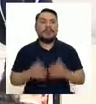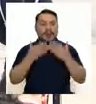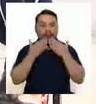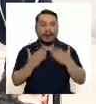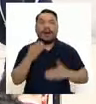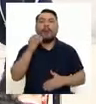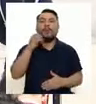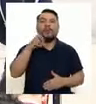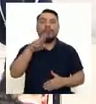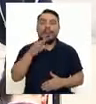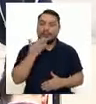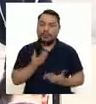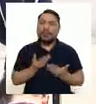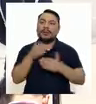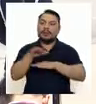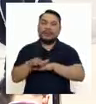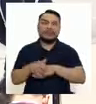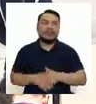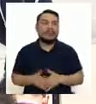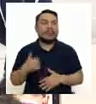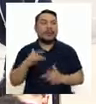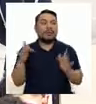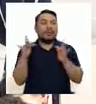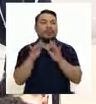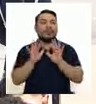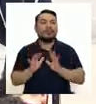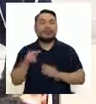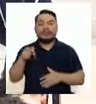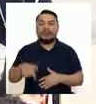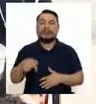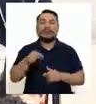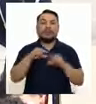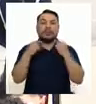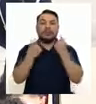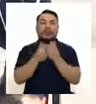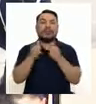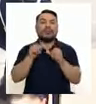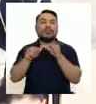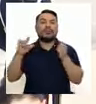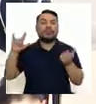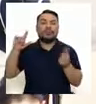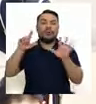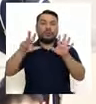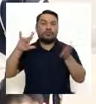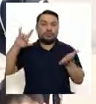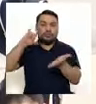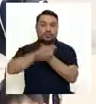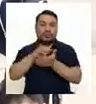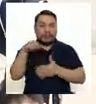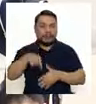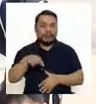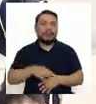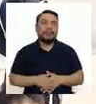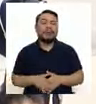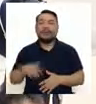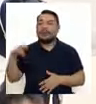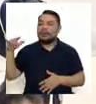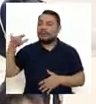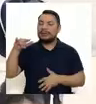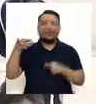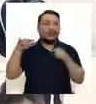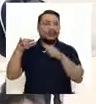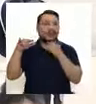Gracias, Omar. Muy buenas tardes. Estamos en vivo desde el grupo aéreo número 8, el avión que